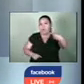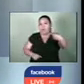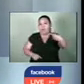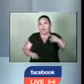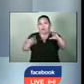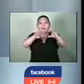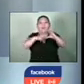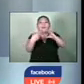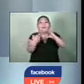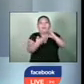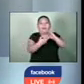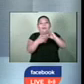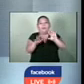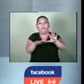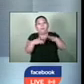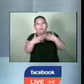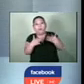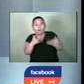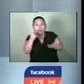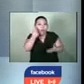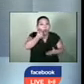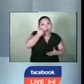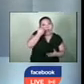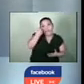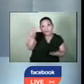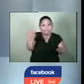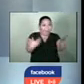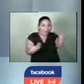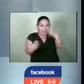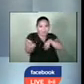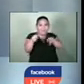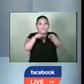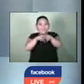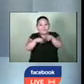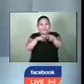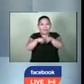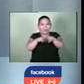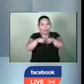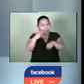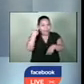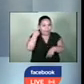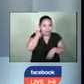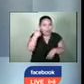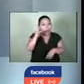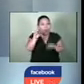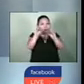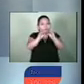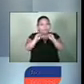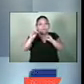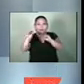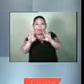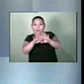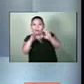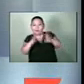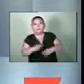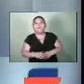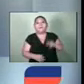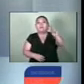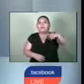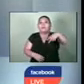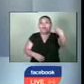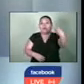en redes sociales, sobre todo cuando incitan a jóvenes a participar de algún concurso que direcciona hacia un sitio web malicioso.